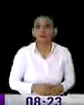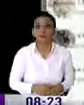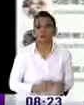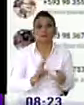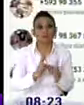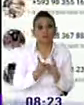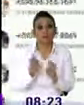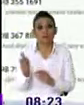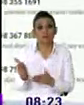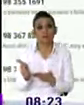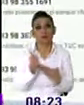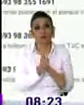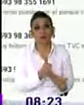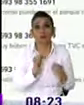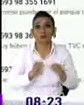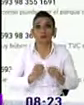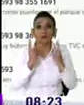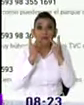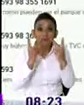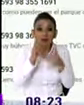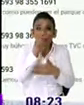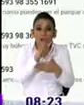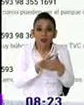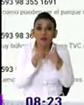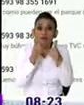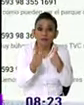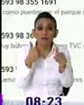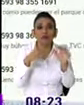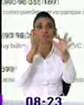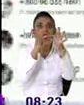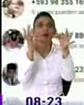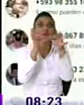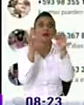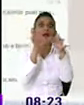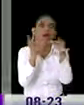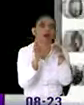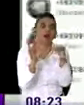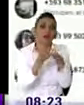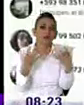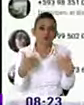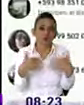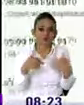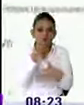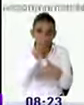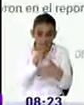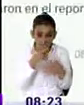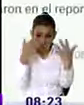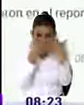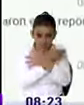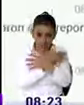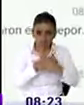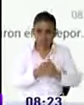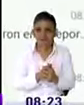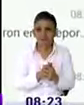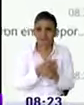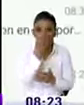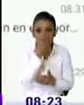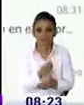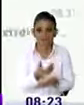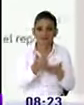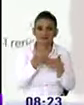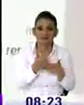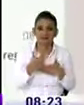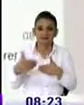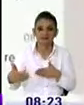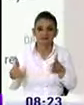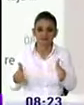ustedes tienen que ayudarme para poder leerles bien, ¿ah? ¿Eh? Porque si vieran todo lo que nos ponen por acá. A ver, buenos días, la ayuda a los contenedores de organización